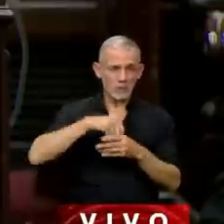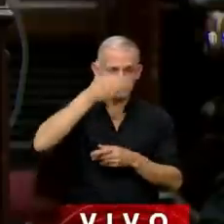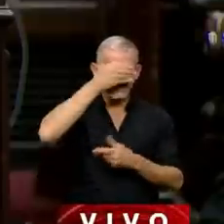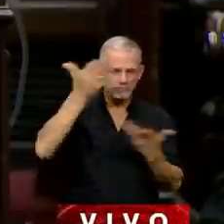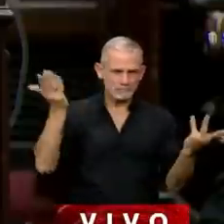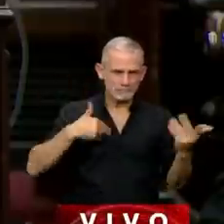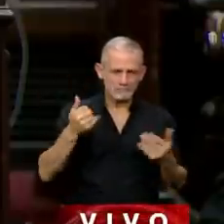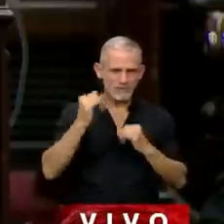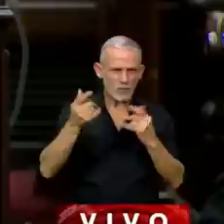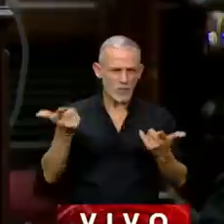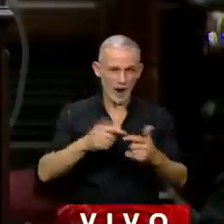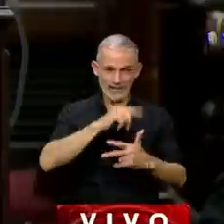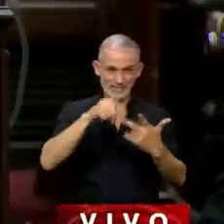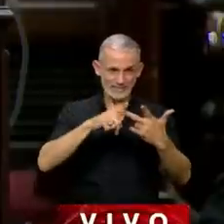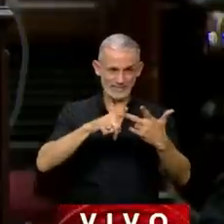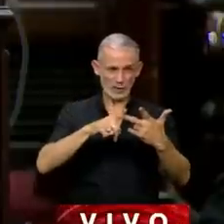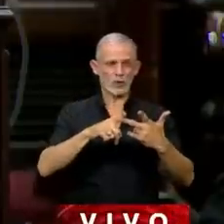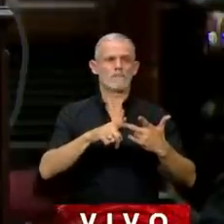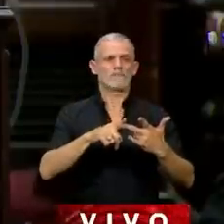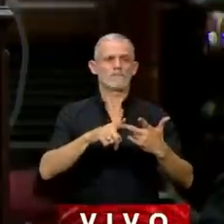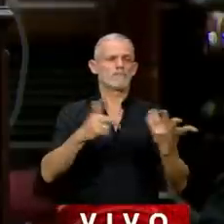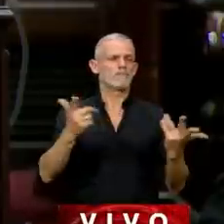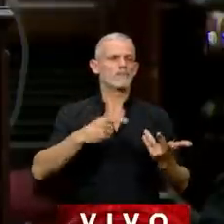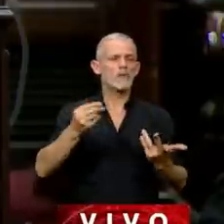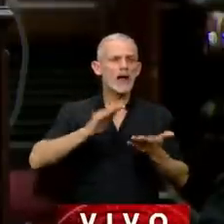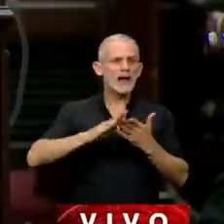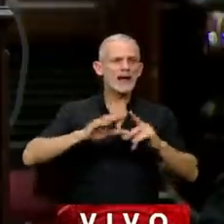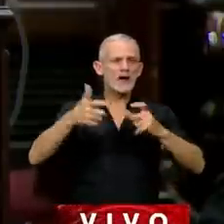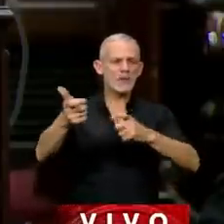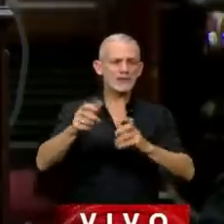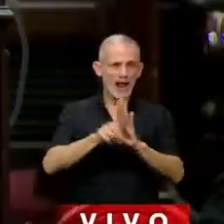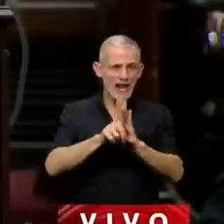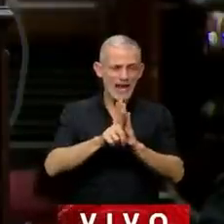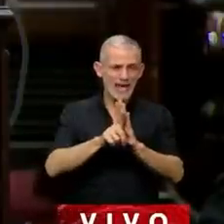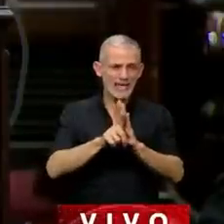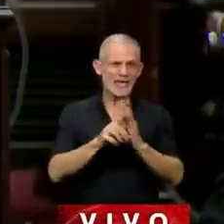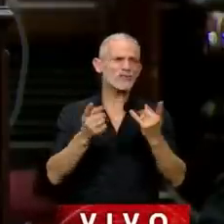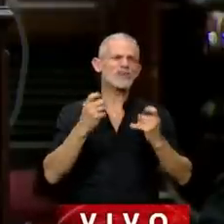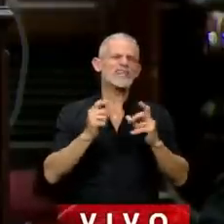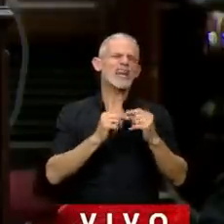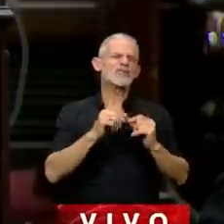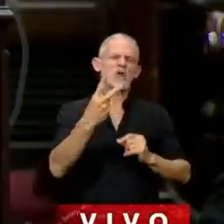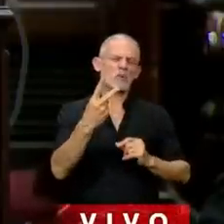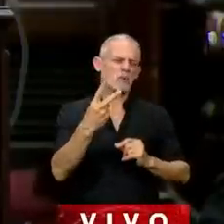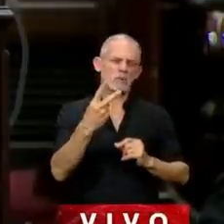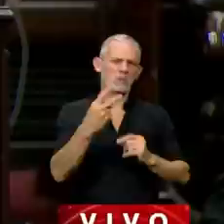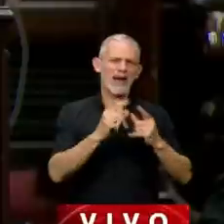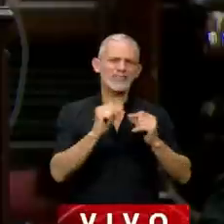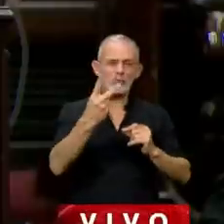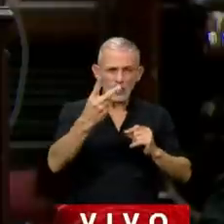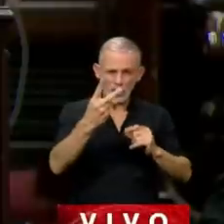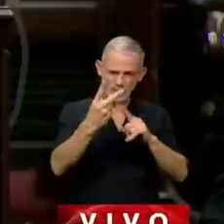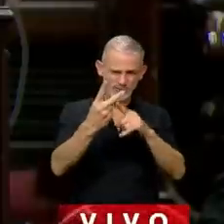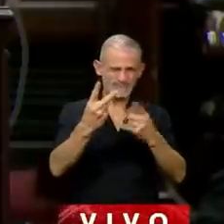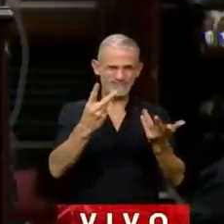ciega. Tercero, para renovar la ley no se necesita el artículo 2. El artículo